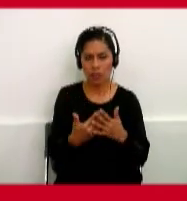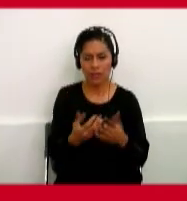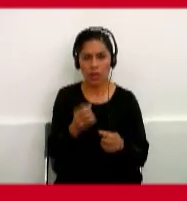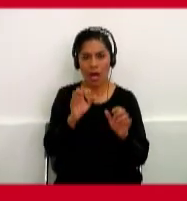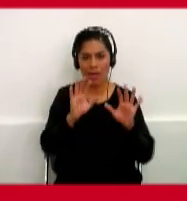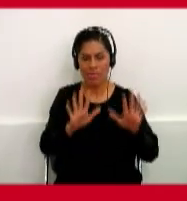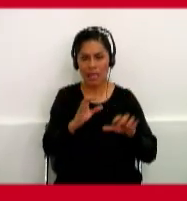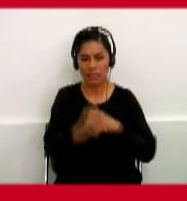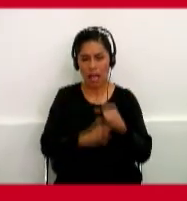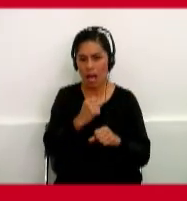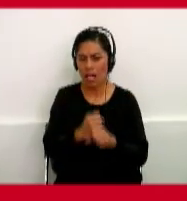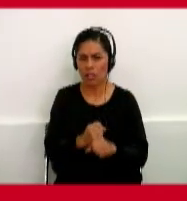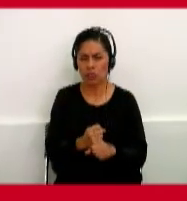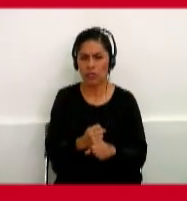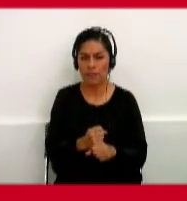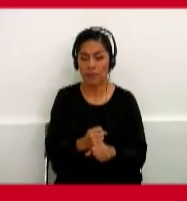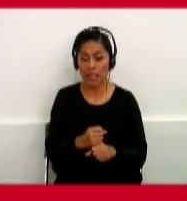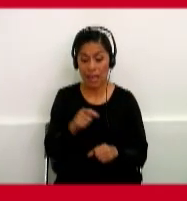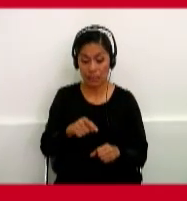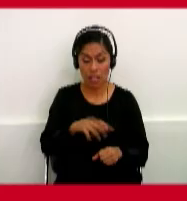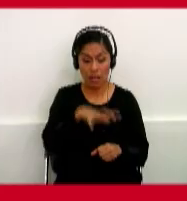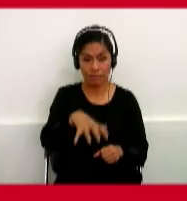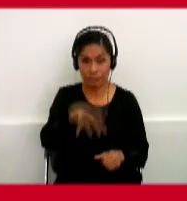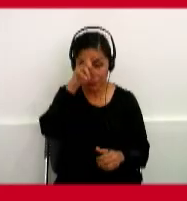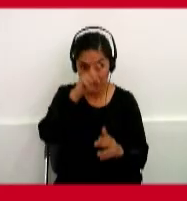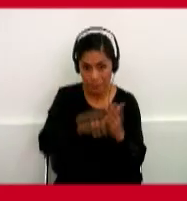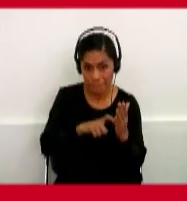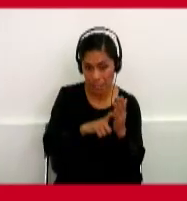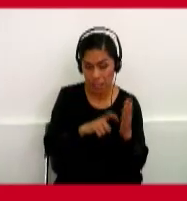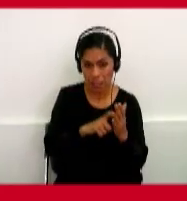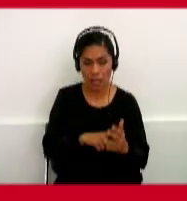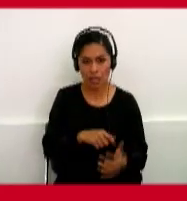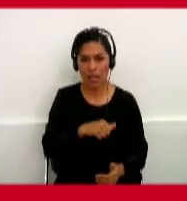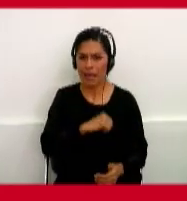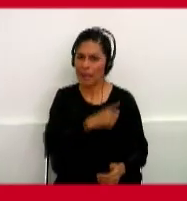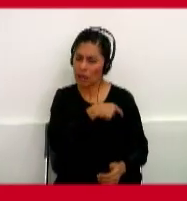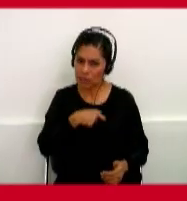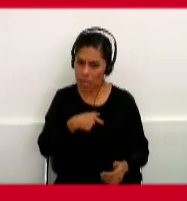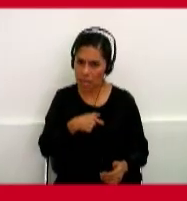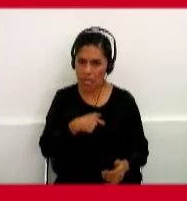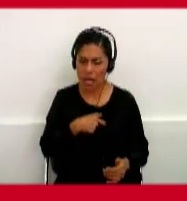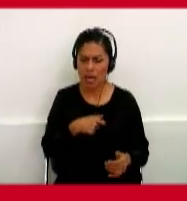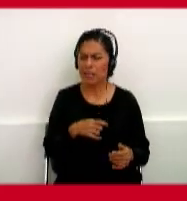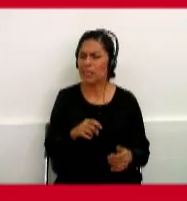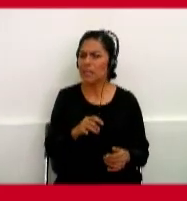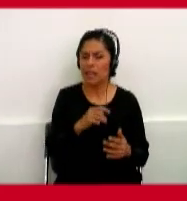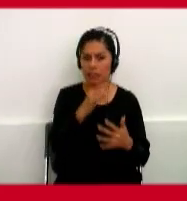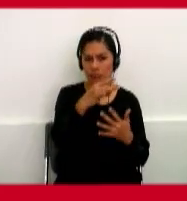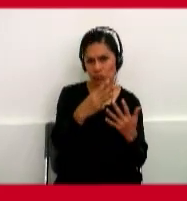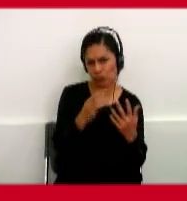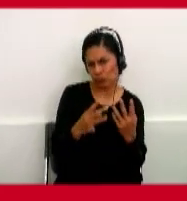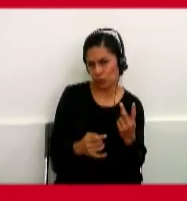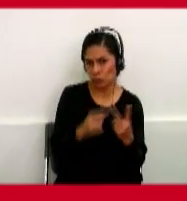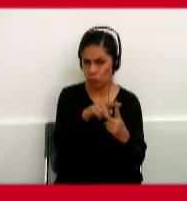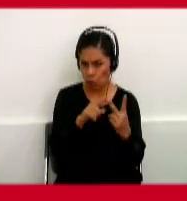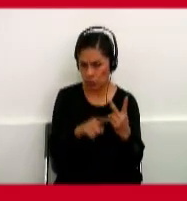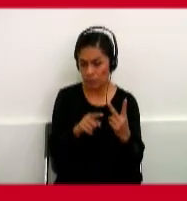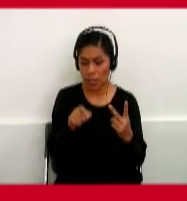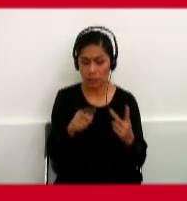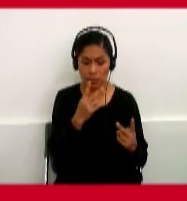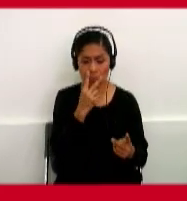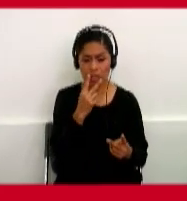de Suecia, minas ubicadas en Australia, otras en Sudbury, donde el mensaje principal es observemos la